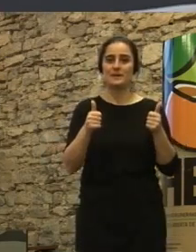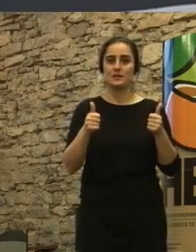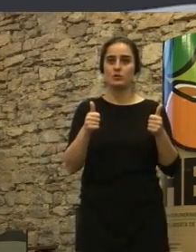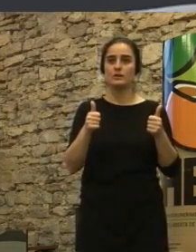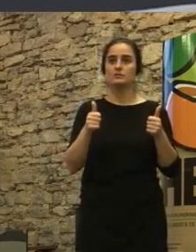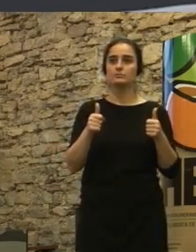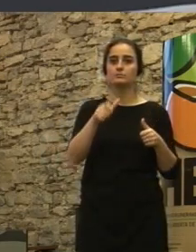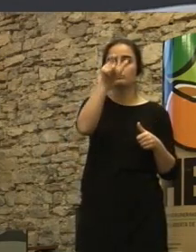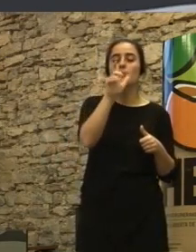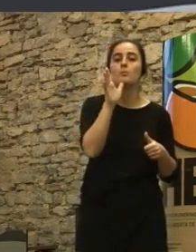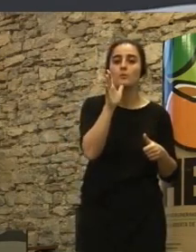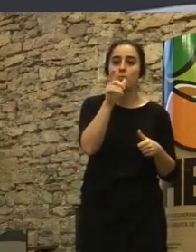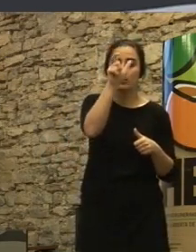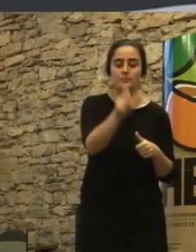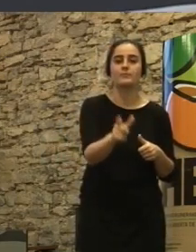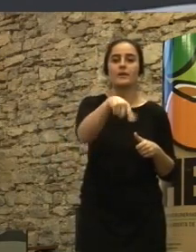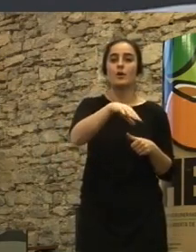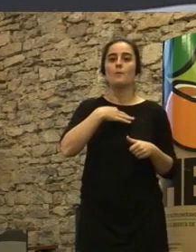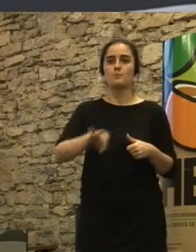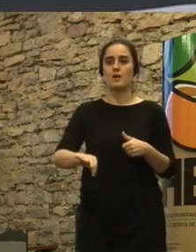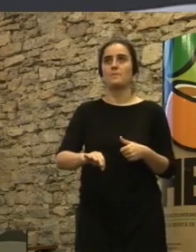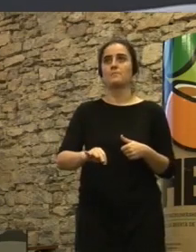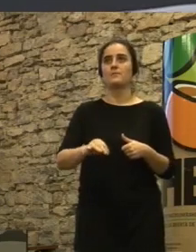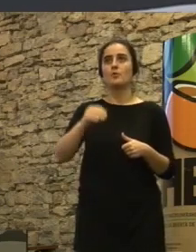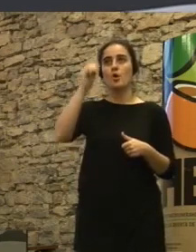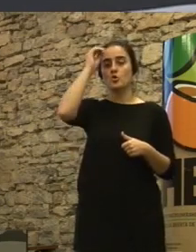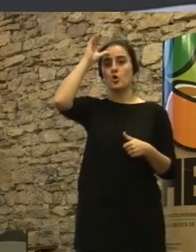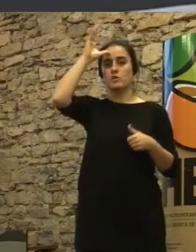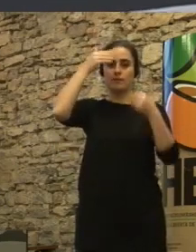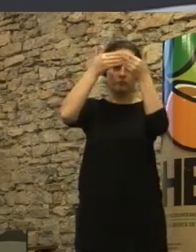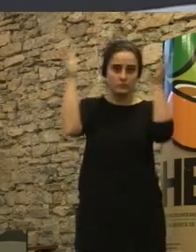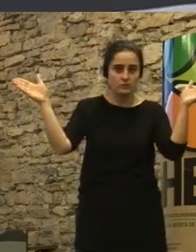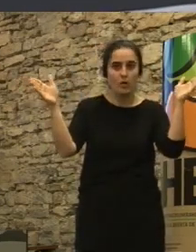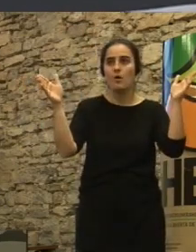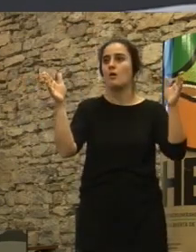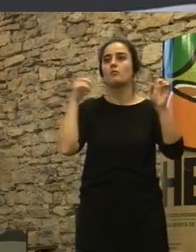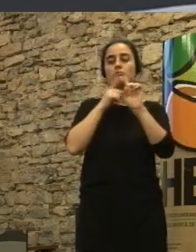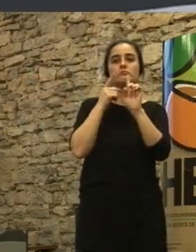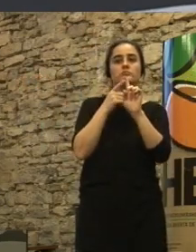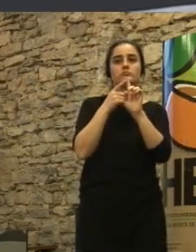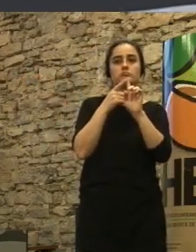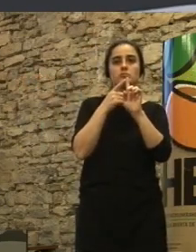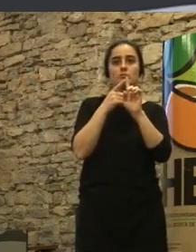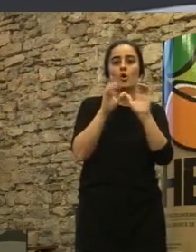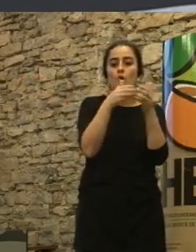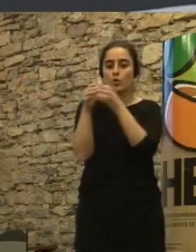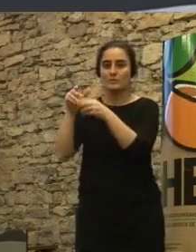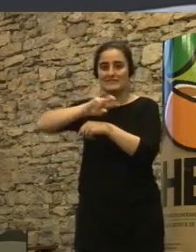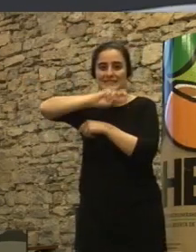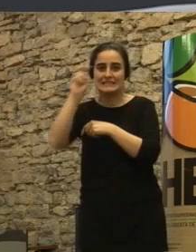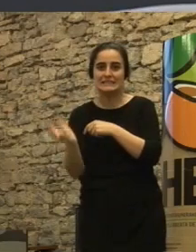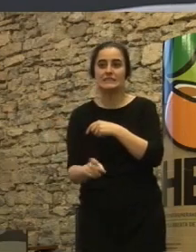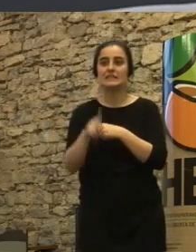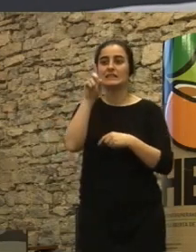en cuanto han sido capaces de, primero, abrir su conocimiento a muchísimas más colectividades y,